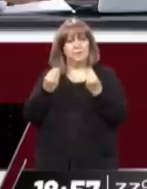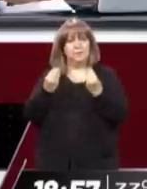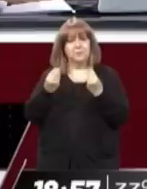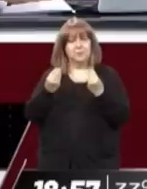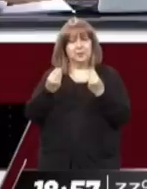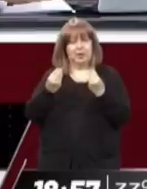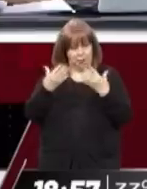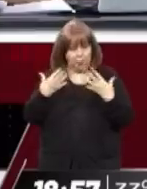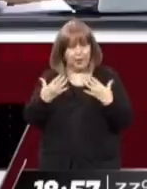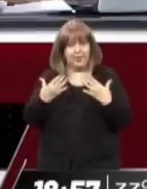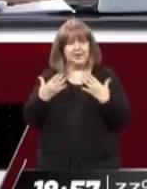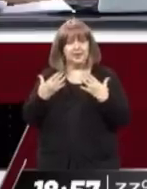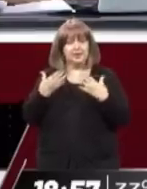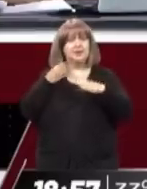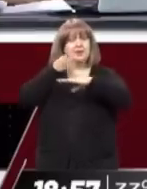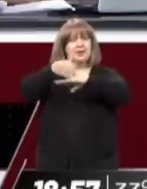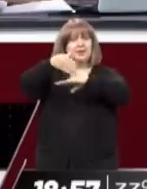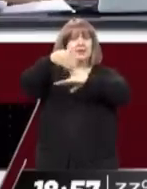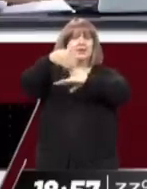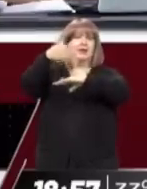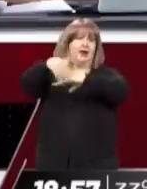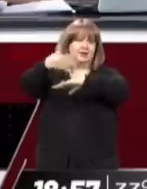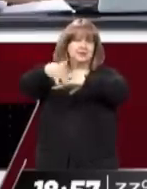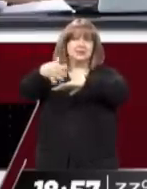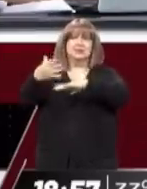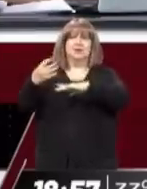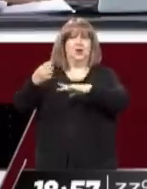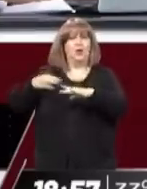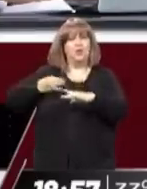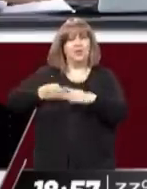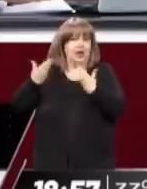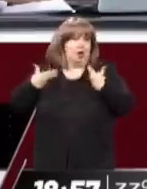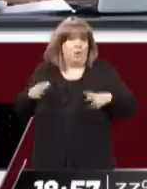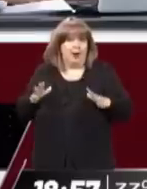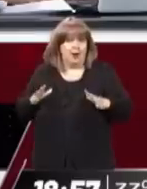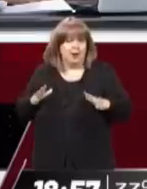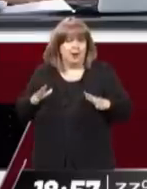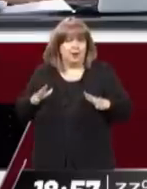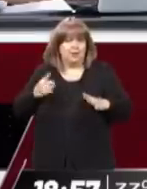si se entiende, están como aptos para eso en caso que pasara esta situación del cambio de calificación?